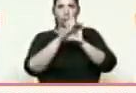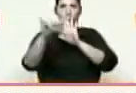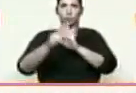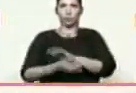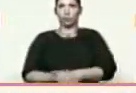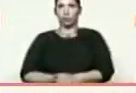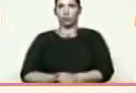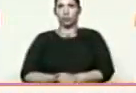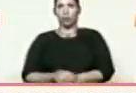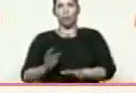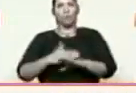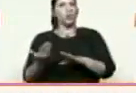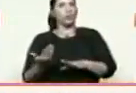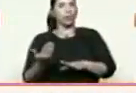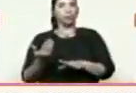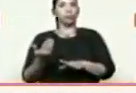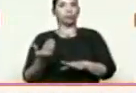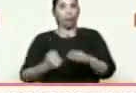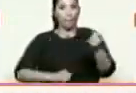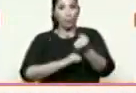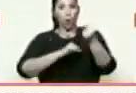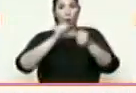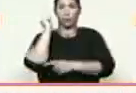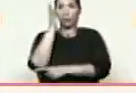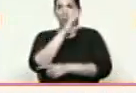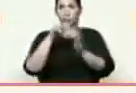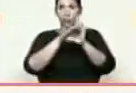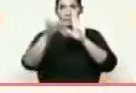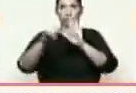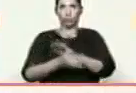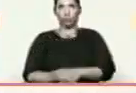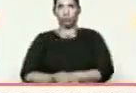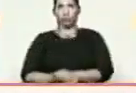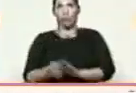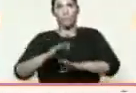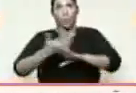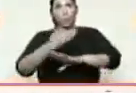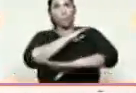¿Por qué depende de la Asamblea Nacional Constituyente? Porque